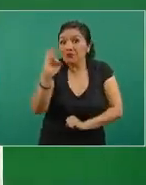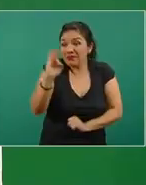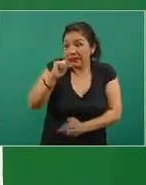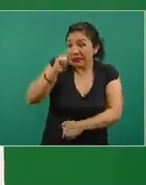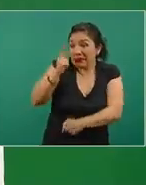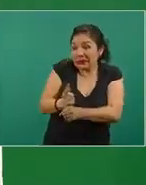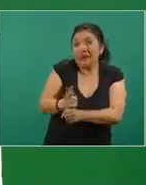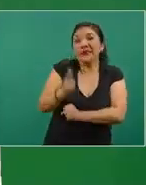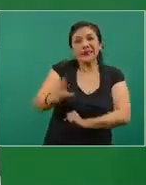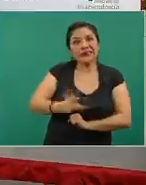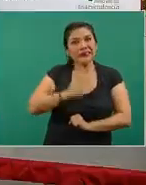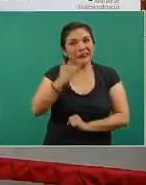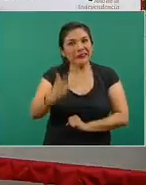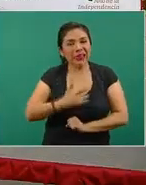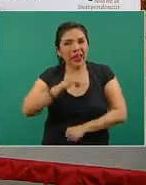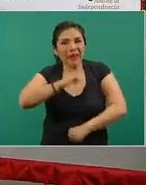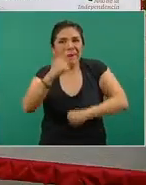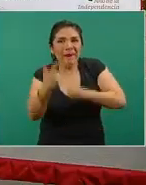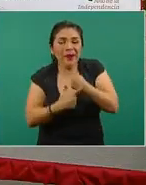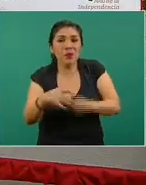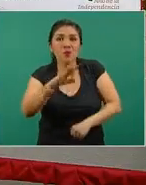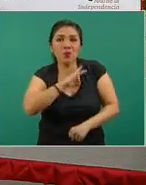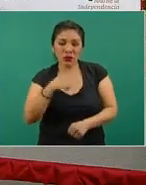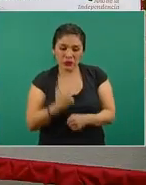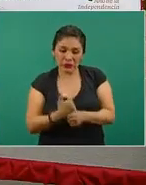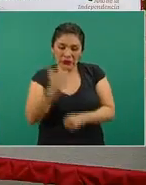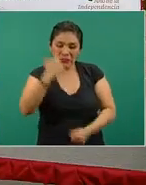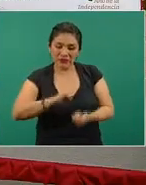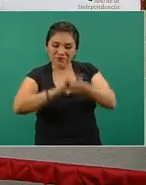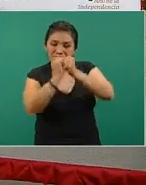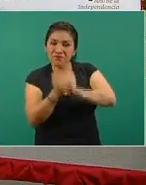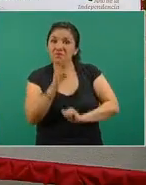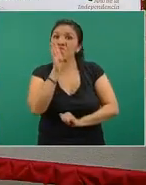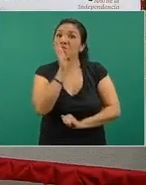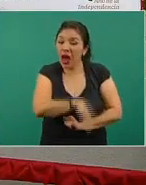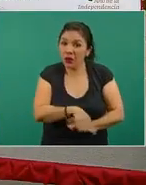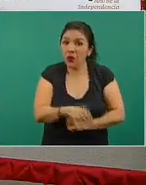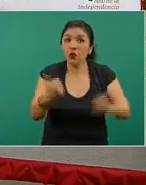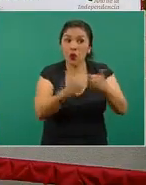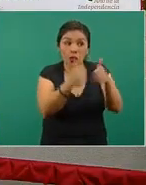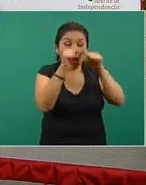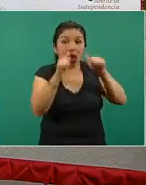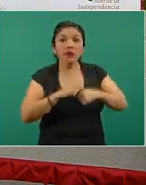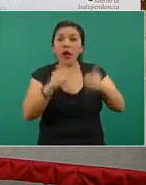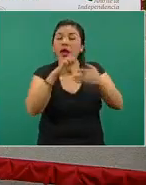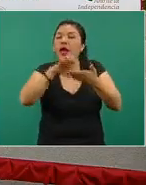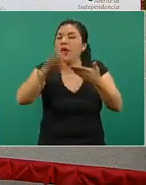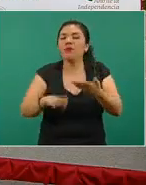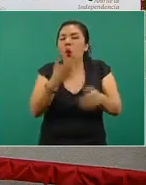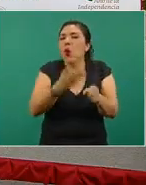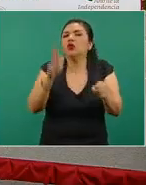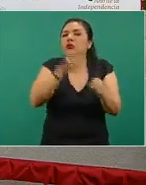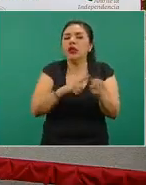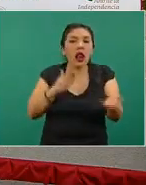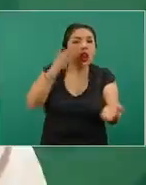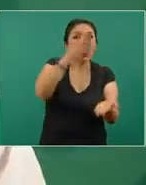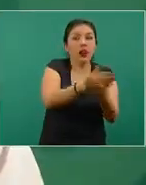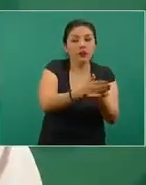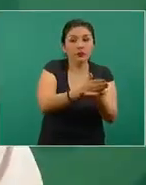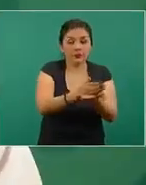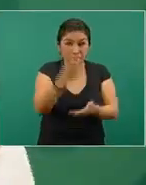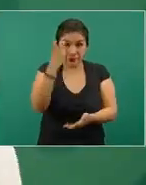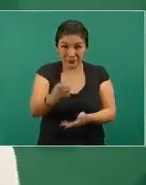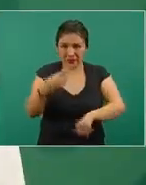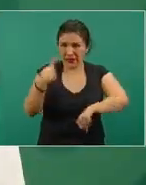detectan signos de riesgo de complicaciones, la atención, por ejemplo, hospitalaria. A lo largo